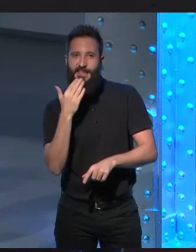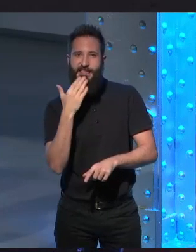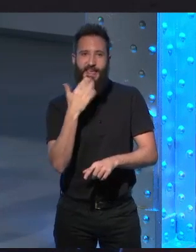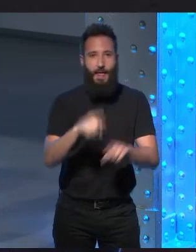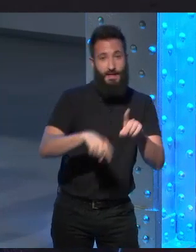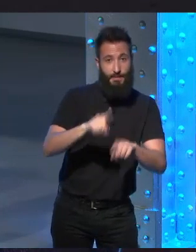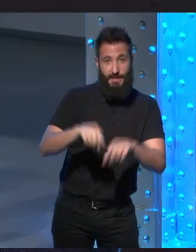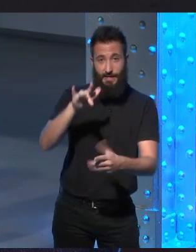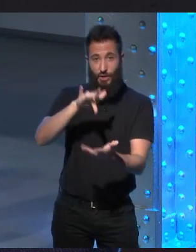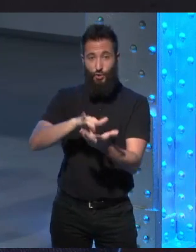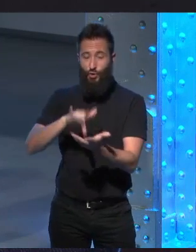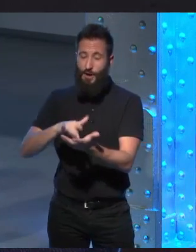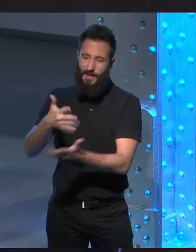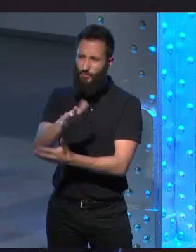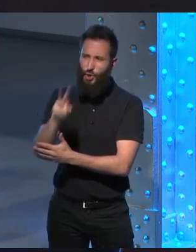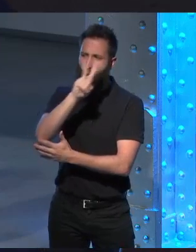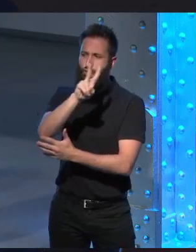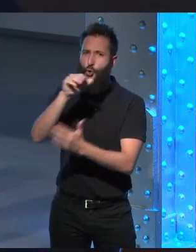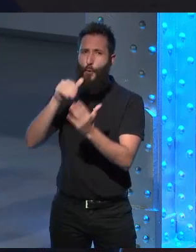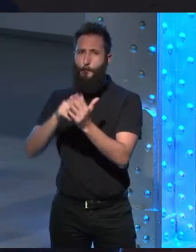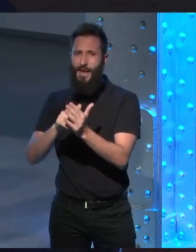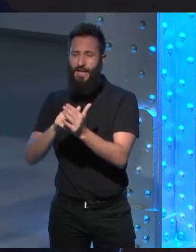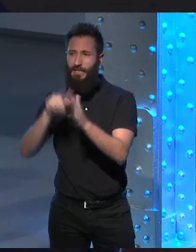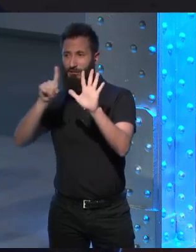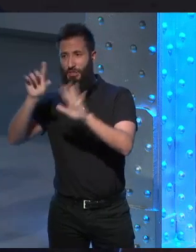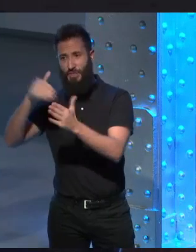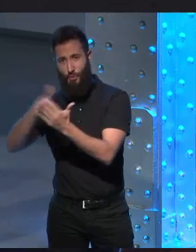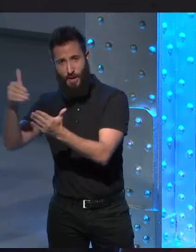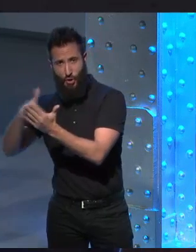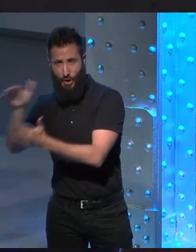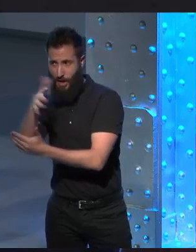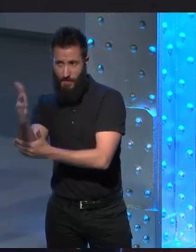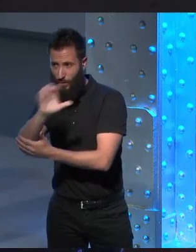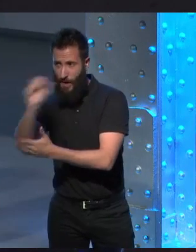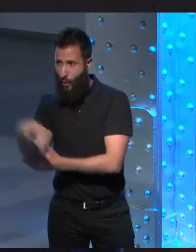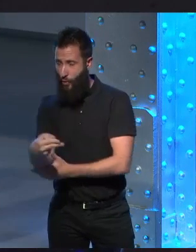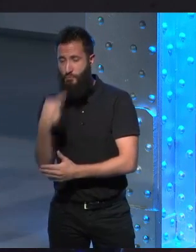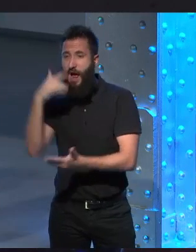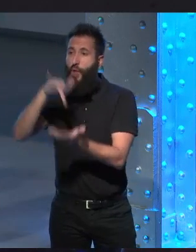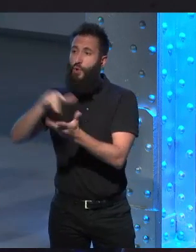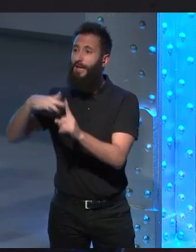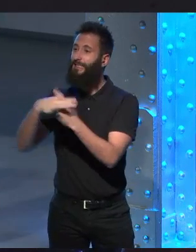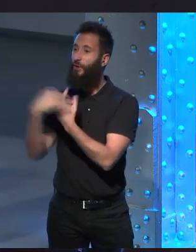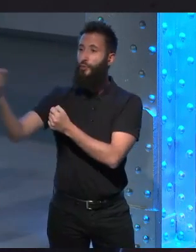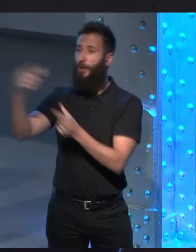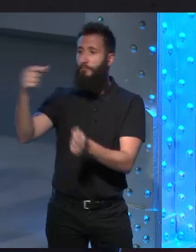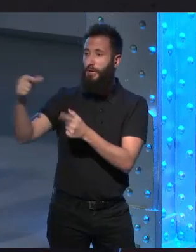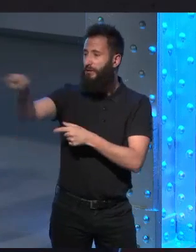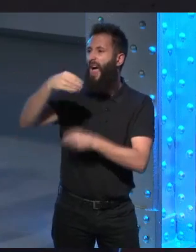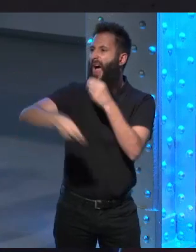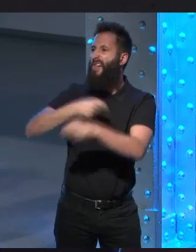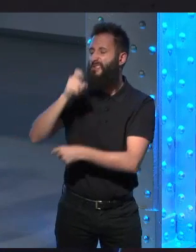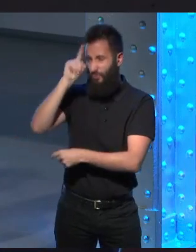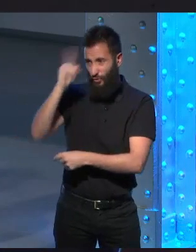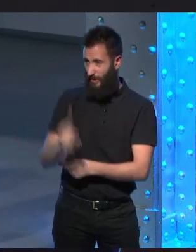1.000 y 2.600 millones de euros. Tenemos Europa llena de refugiados que no sabemos qué hacer con ellos. La segunda pregunta de mi